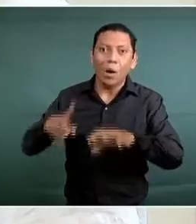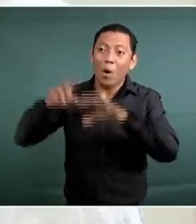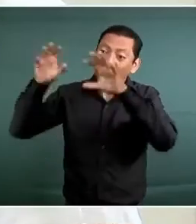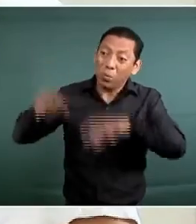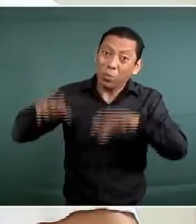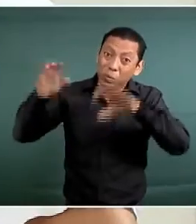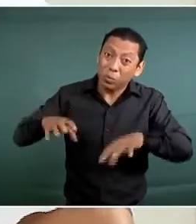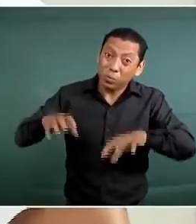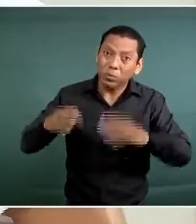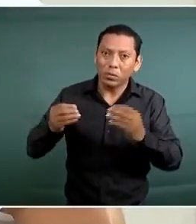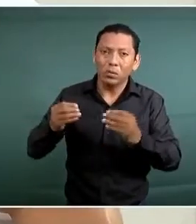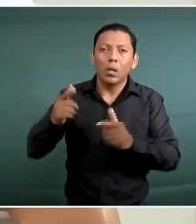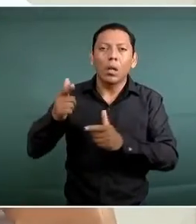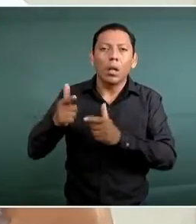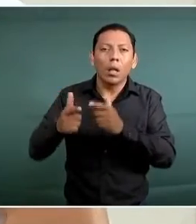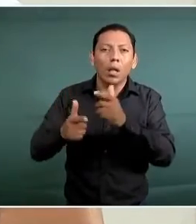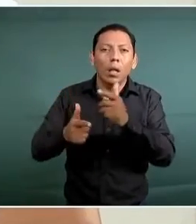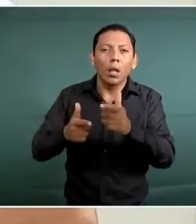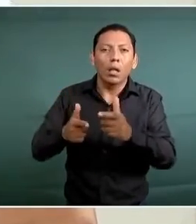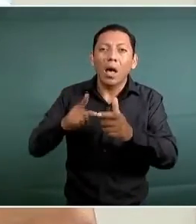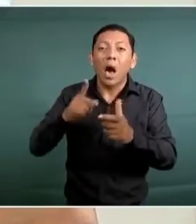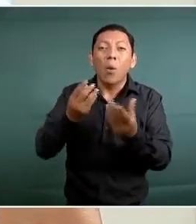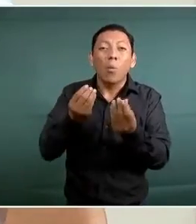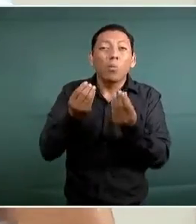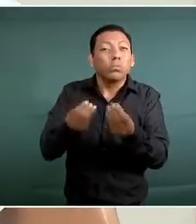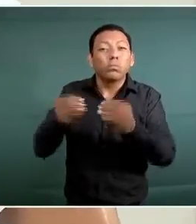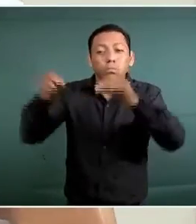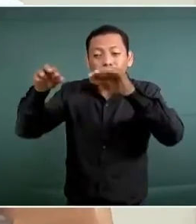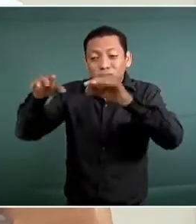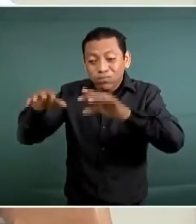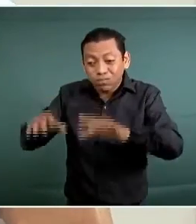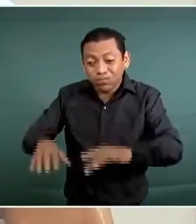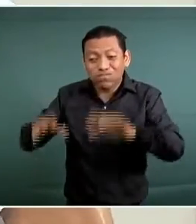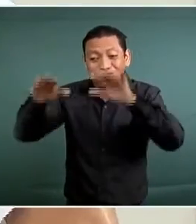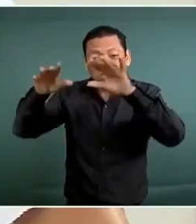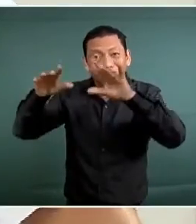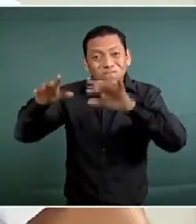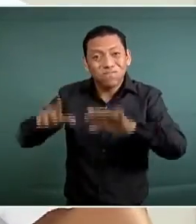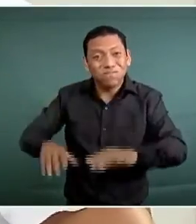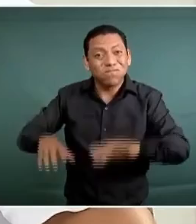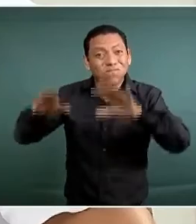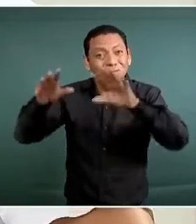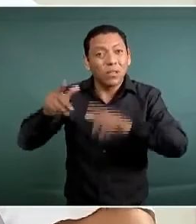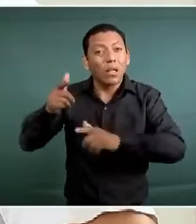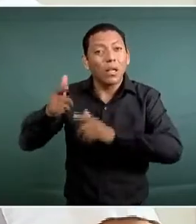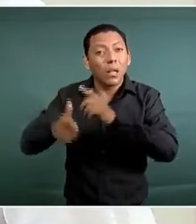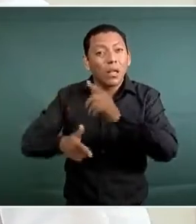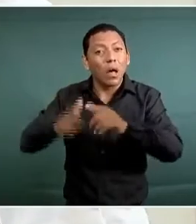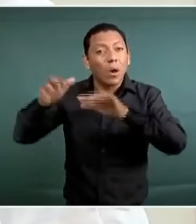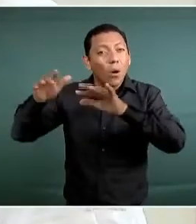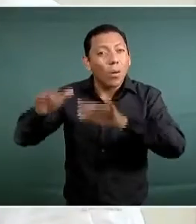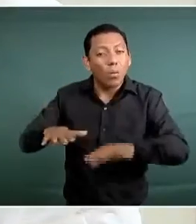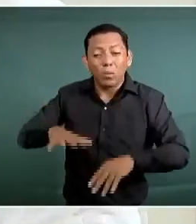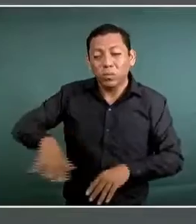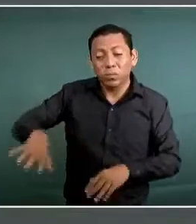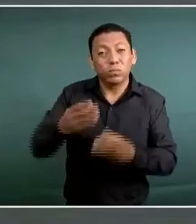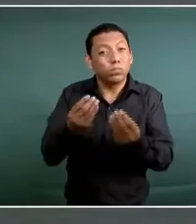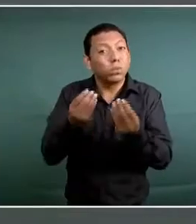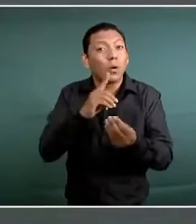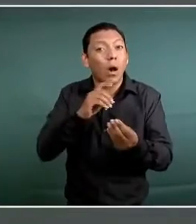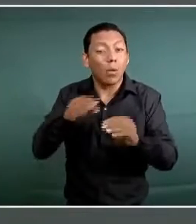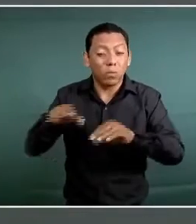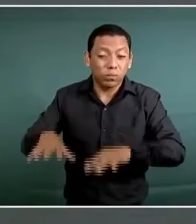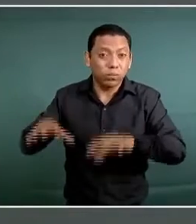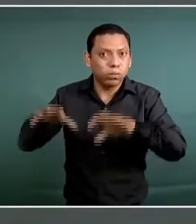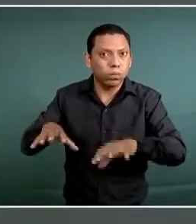Al moverse lento, deja mucha agua en el territorio por varios días. En esta gran región del sur sureste de nuestro